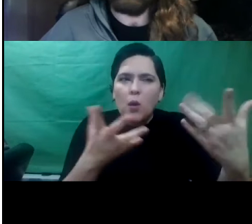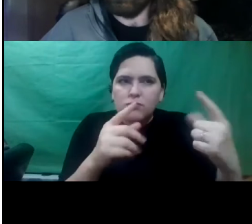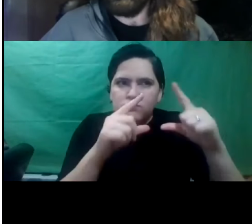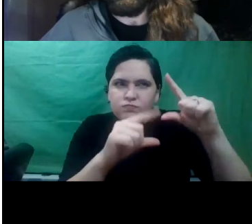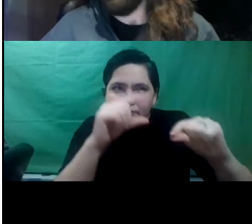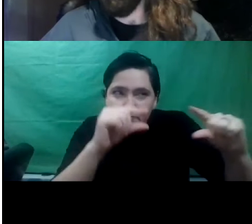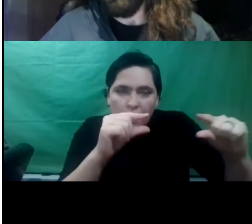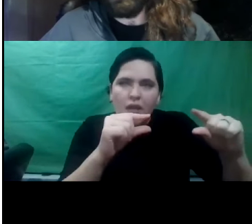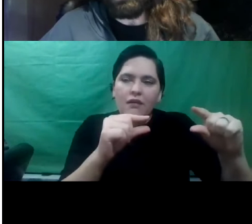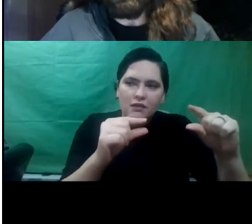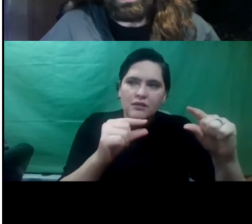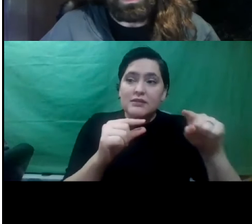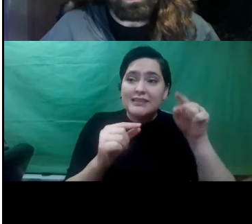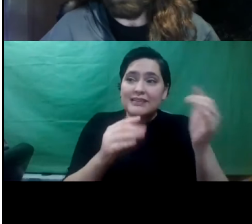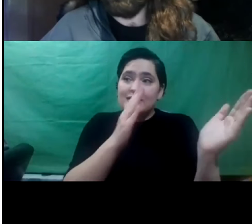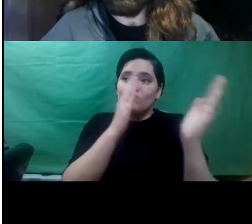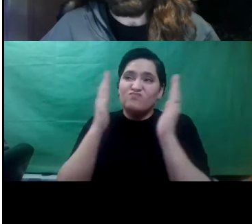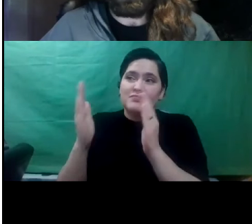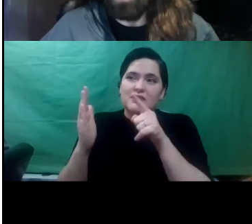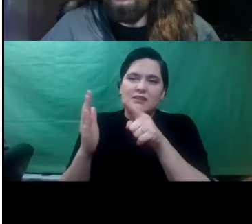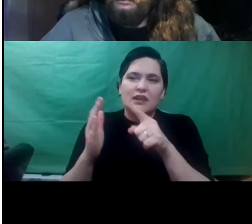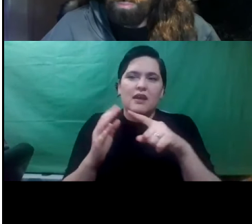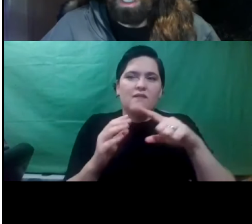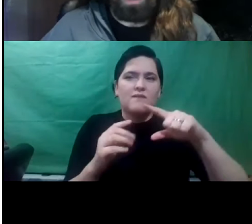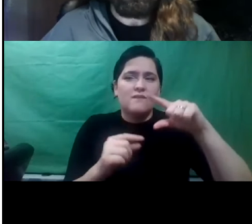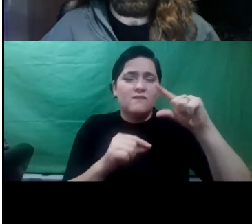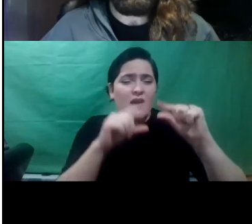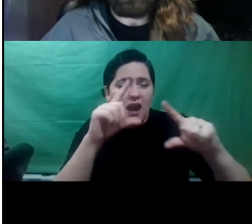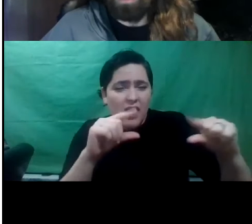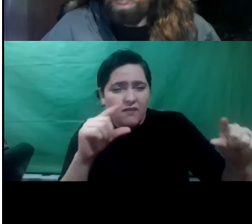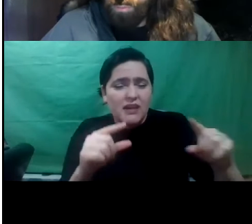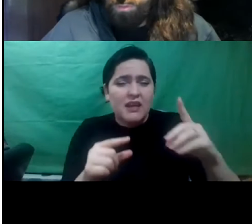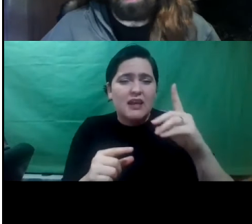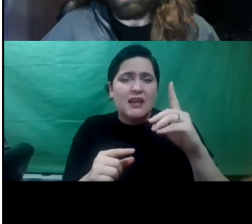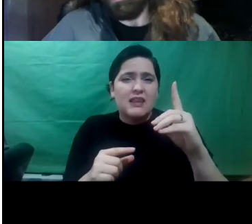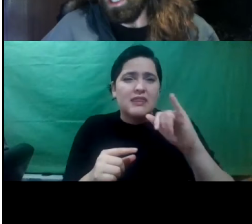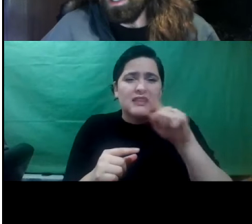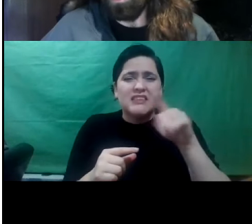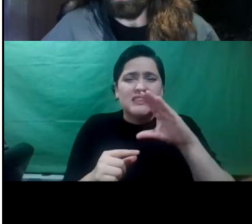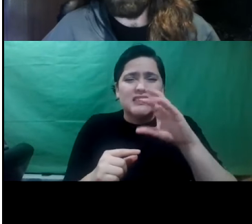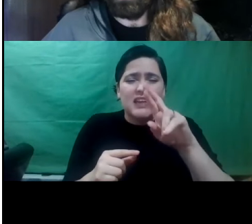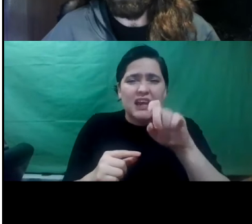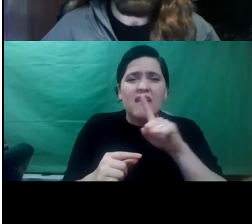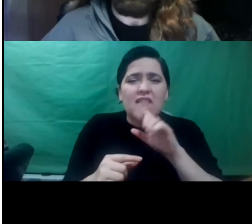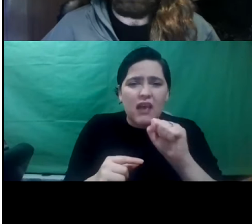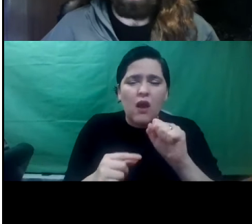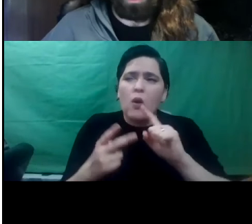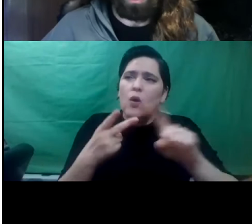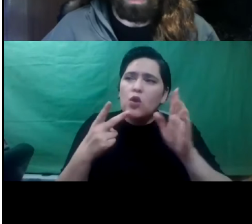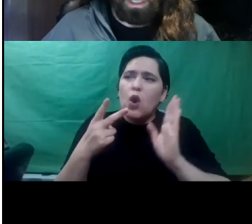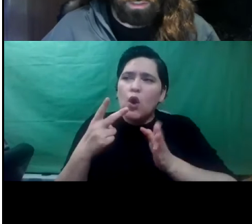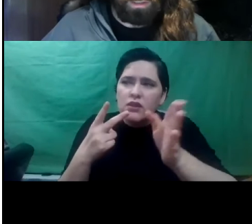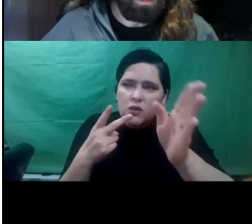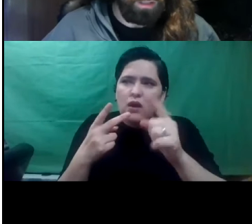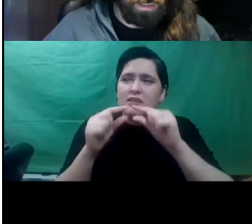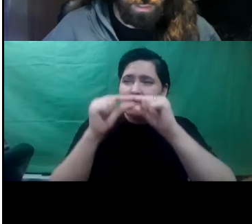es la ecuación de la entropía para variables discretas, digamos, la entropía para variables continuas, no quiero entrar tanto en el detalle, pero esto es una